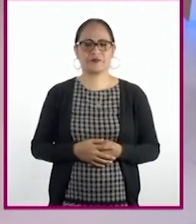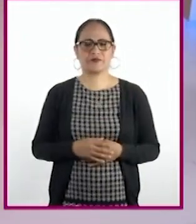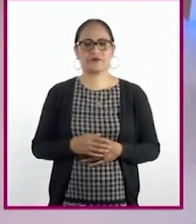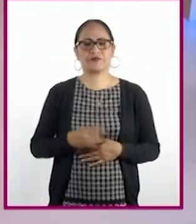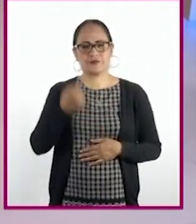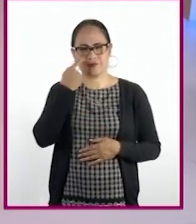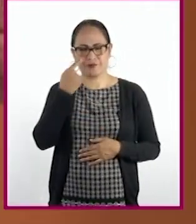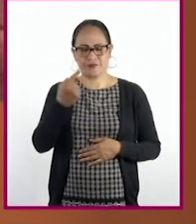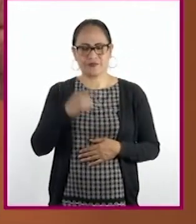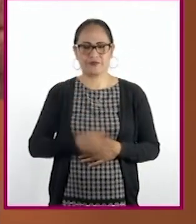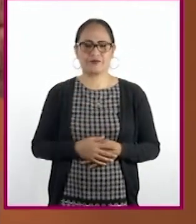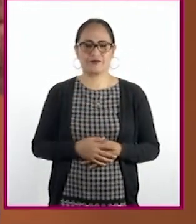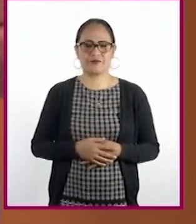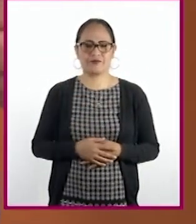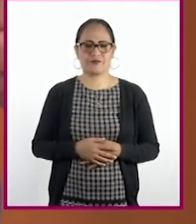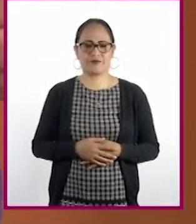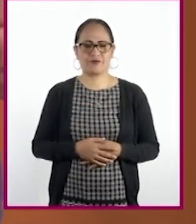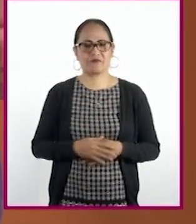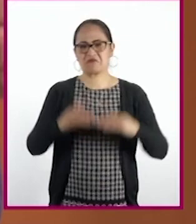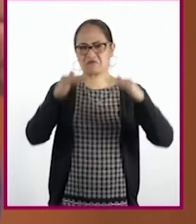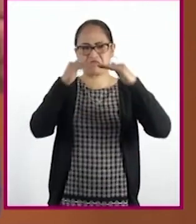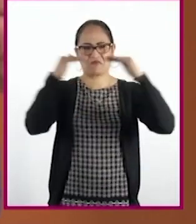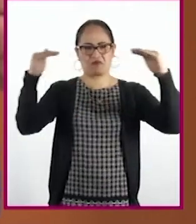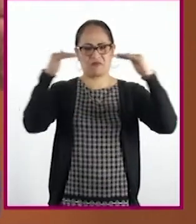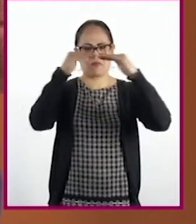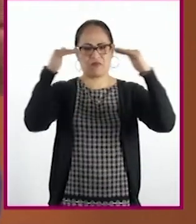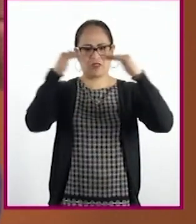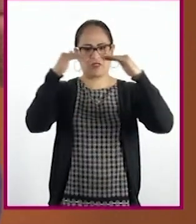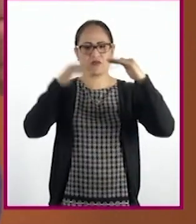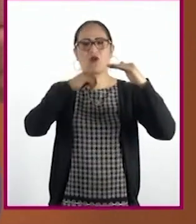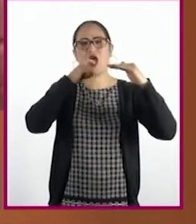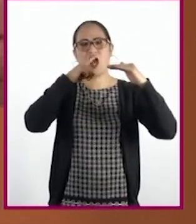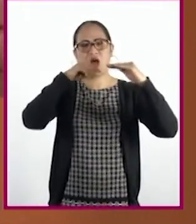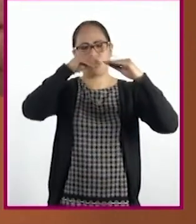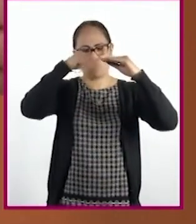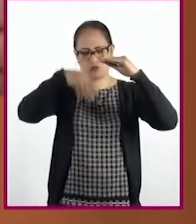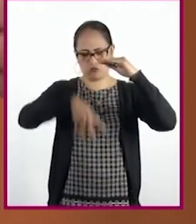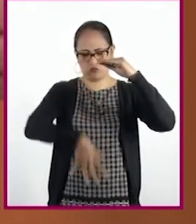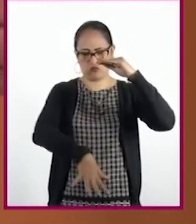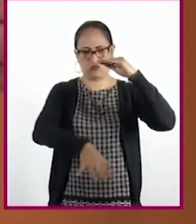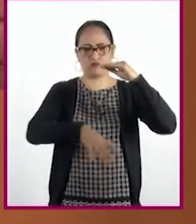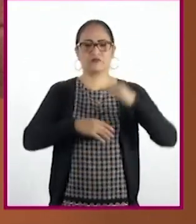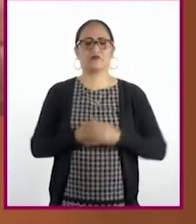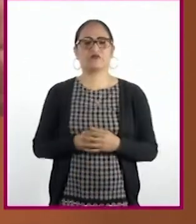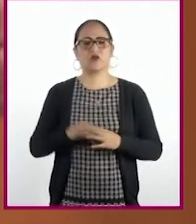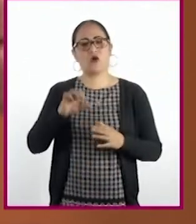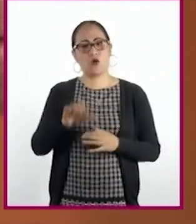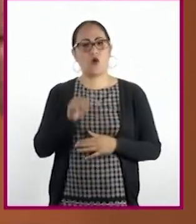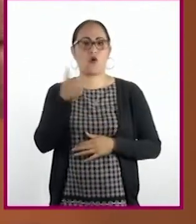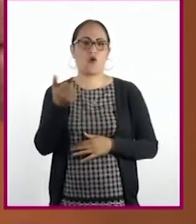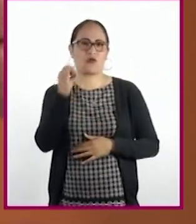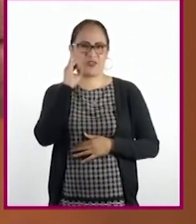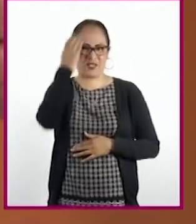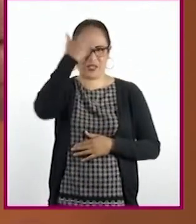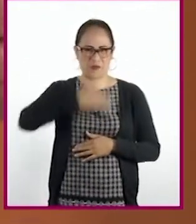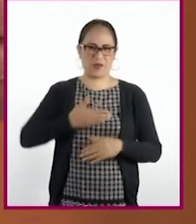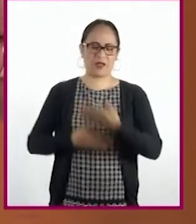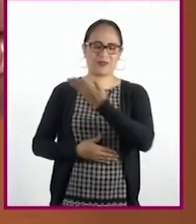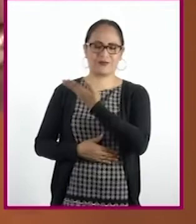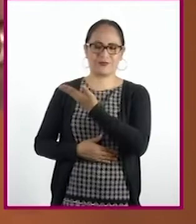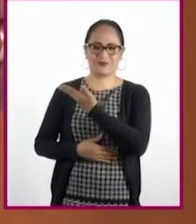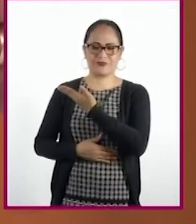tenemos un techo tradicional con una caída de agua normal. Por acá tengo otra imagen que quiero mostrarles